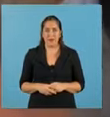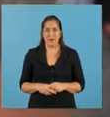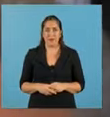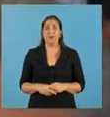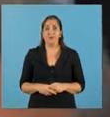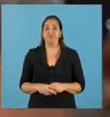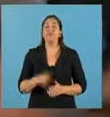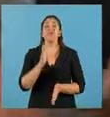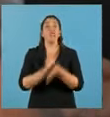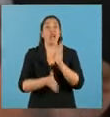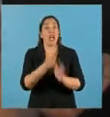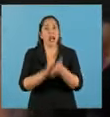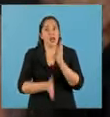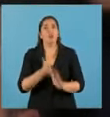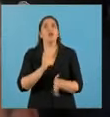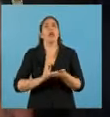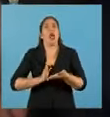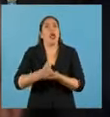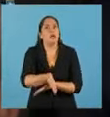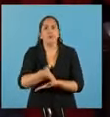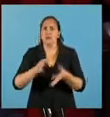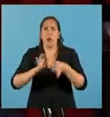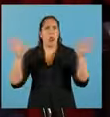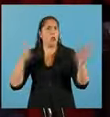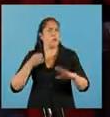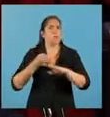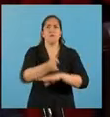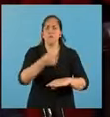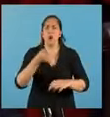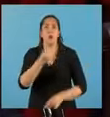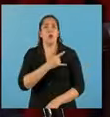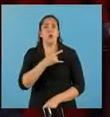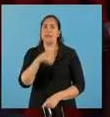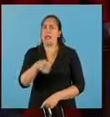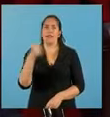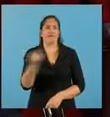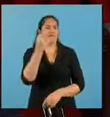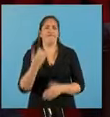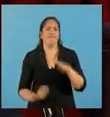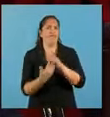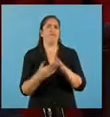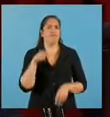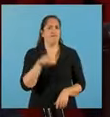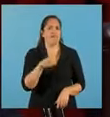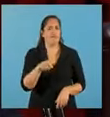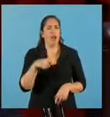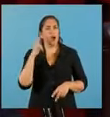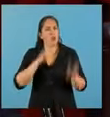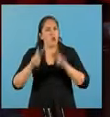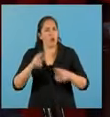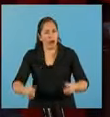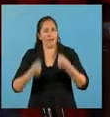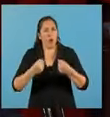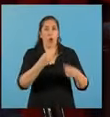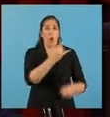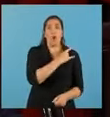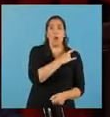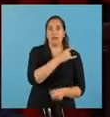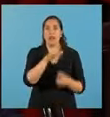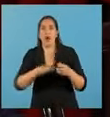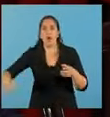La gratuidad y el acceso irrestricto a la universidad son el punto de partida. Fortalecer el vínculo de la universidad con